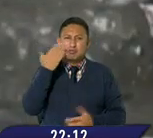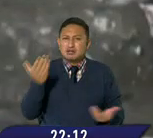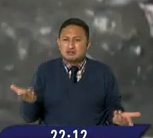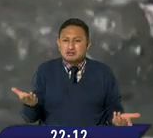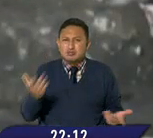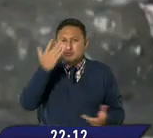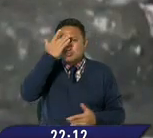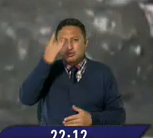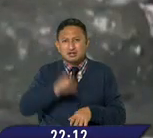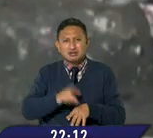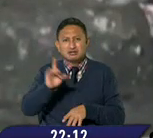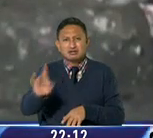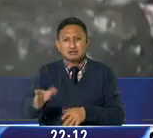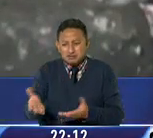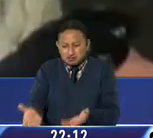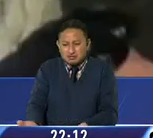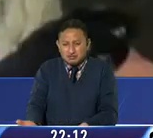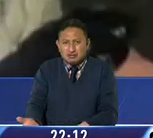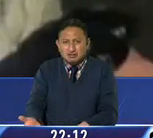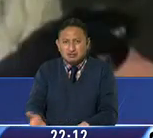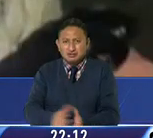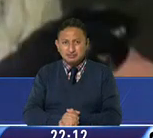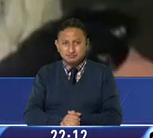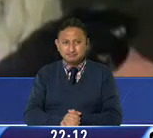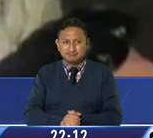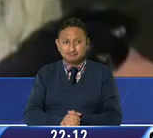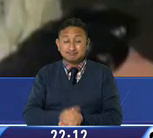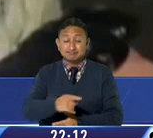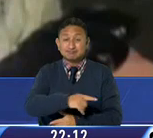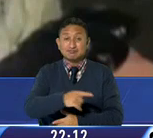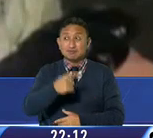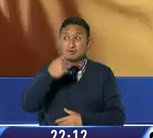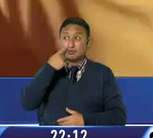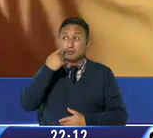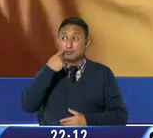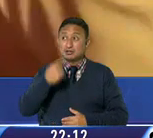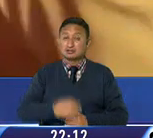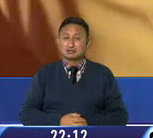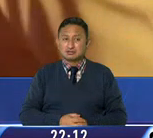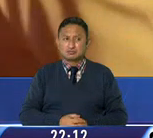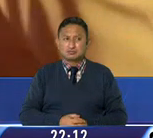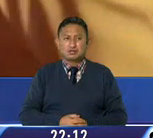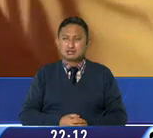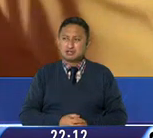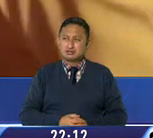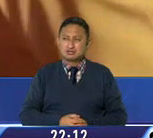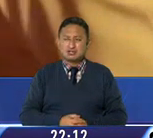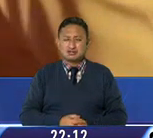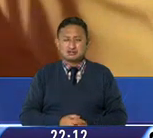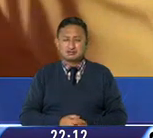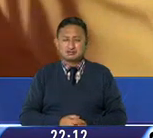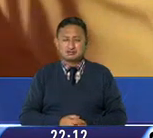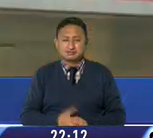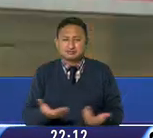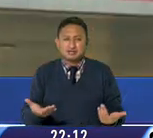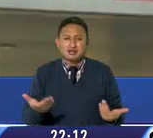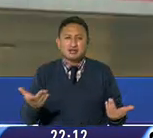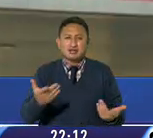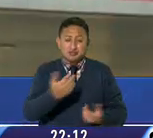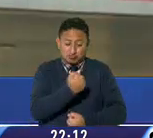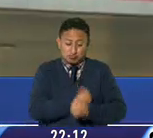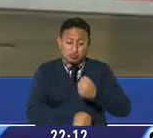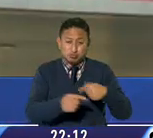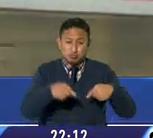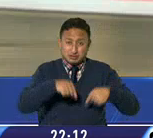en ese lugar en aquellas condiciones? ¿Qué es de su padre y de la preocupación y responsabilidad de saber por su hijo recién nacido? Por acá